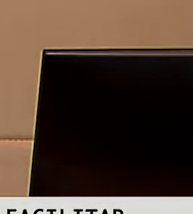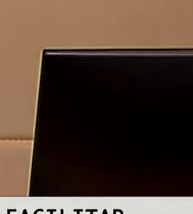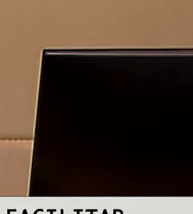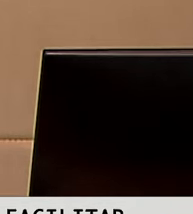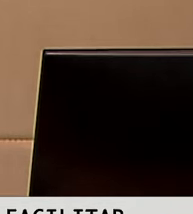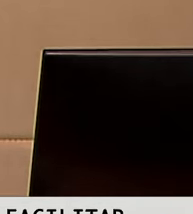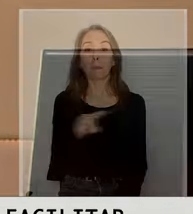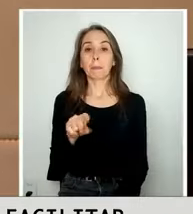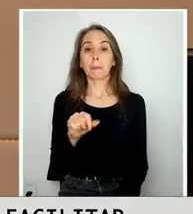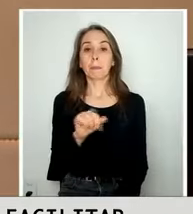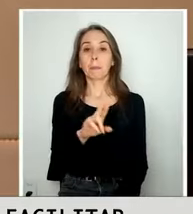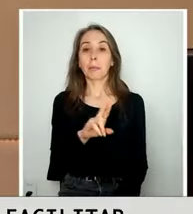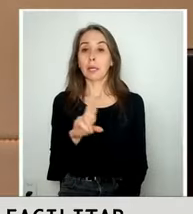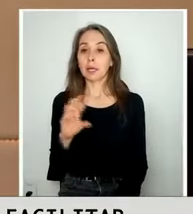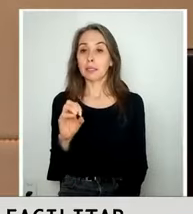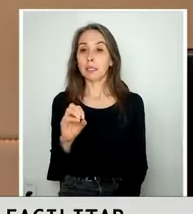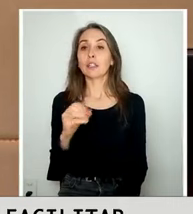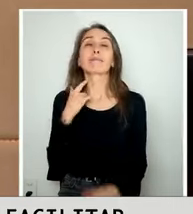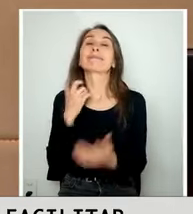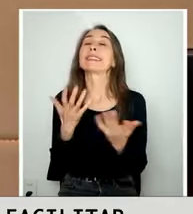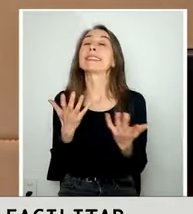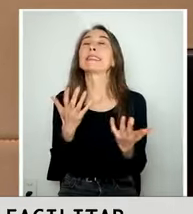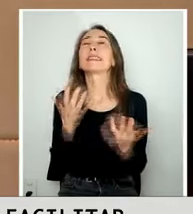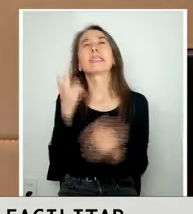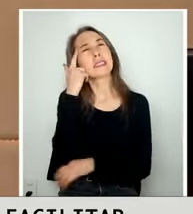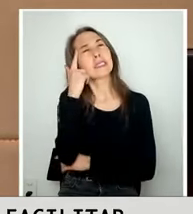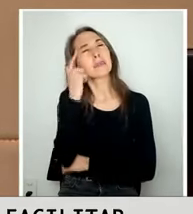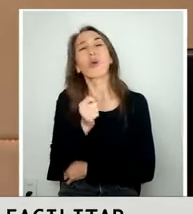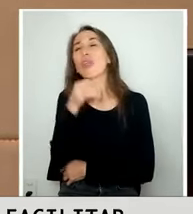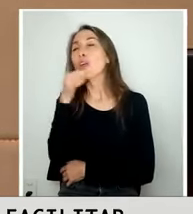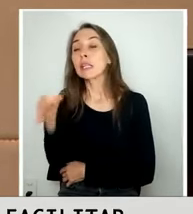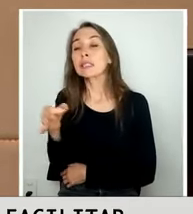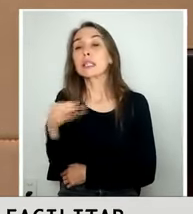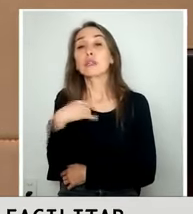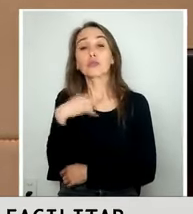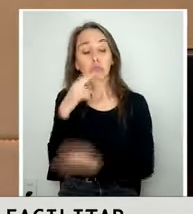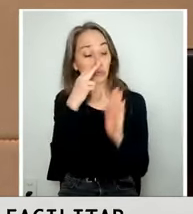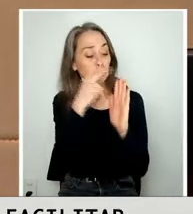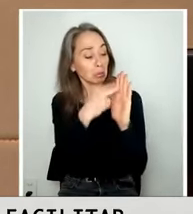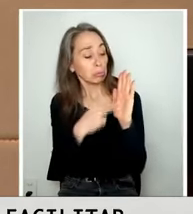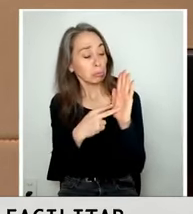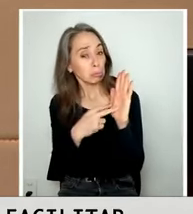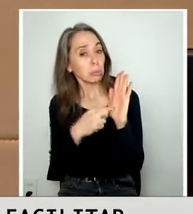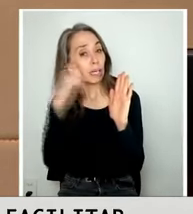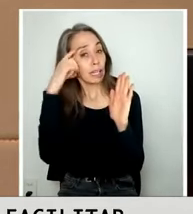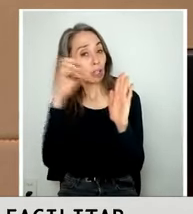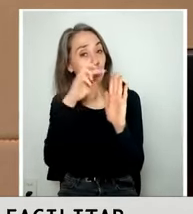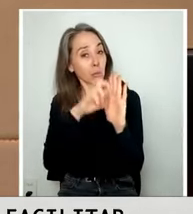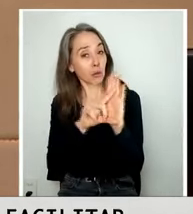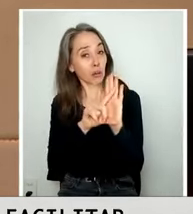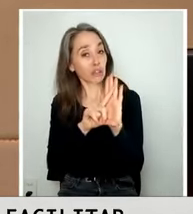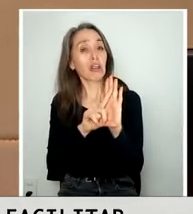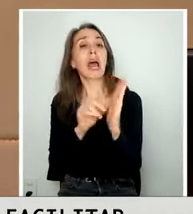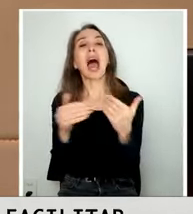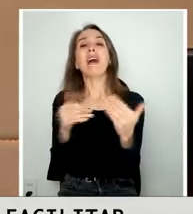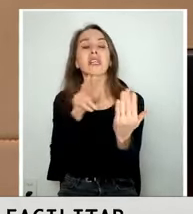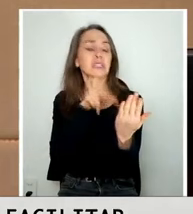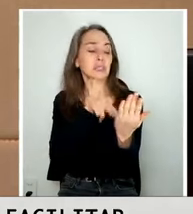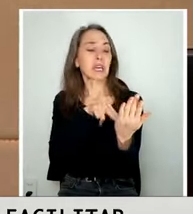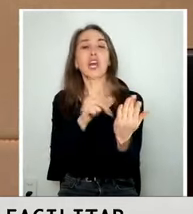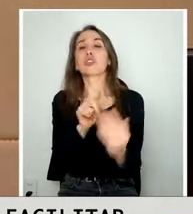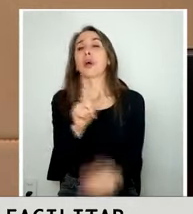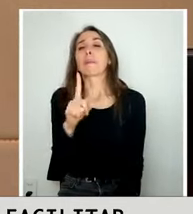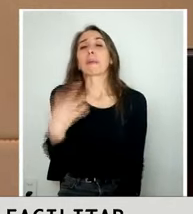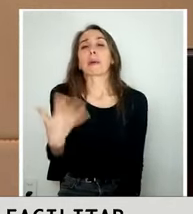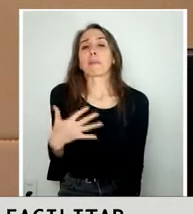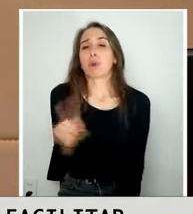Qué le puedo decir la verdad que este proyecto creo que son de aquellas cosas que a veces pueden parecer que no son de primera línea pero que son